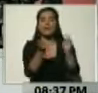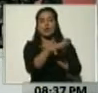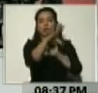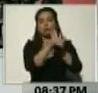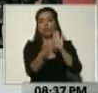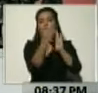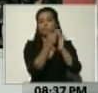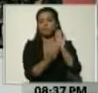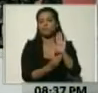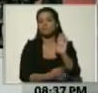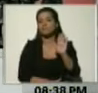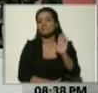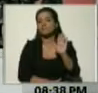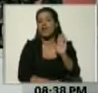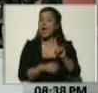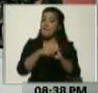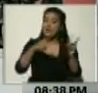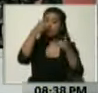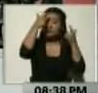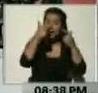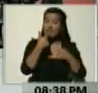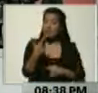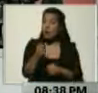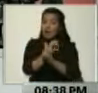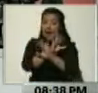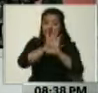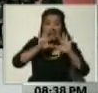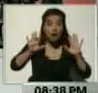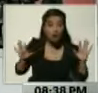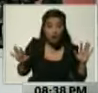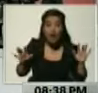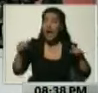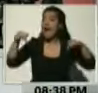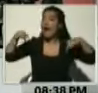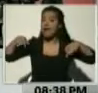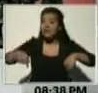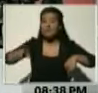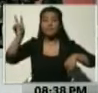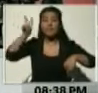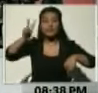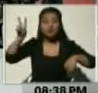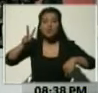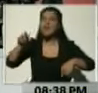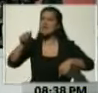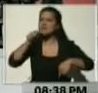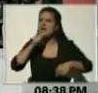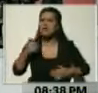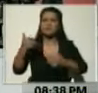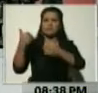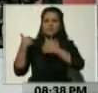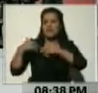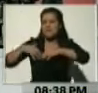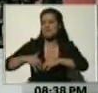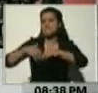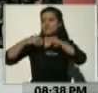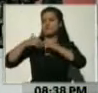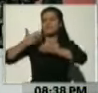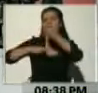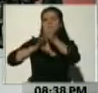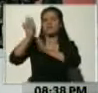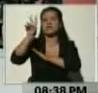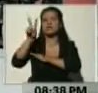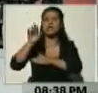Pero dejándole muy claro al pueblo que el principal constructor de su futuro era el mismo pueblo.